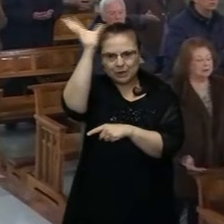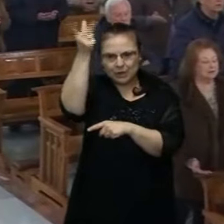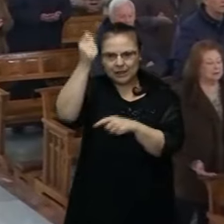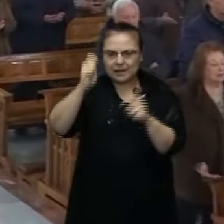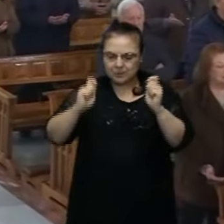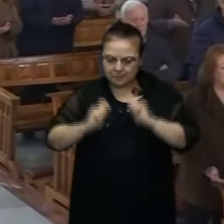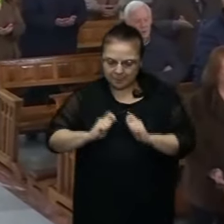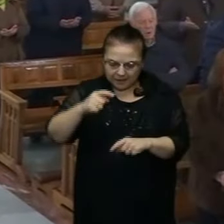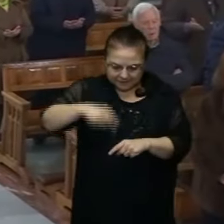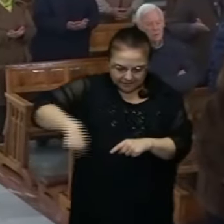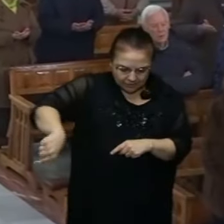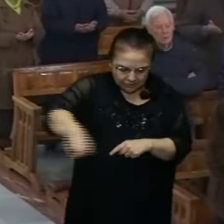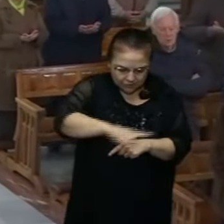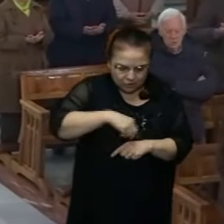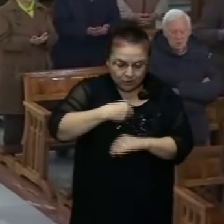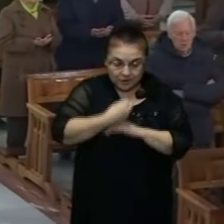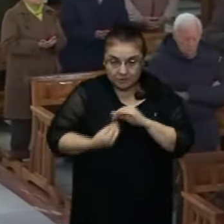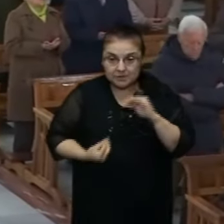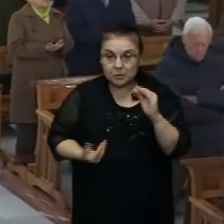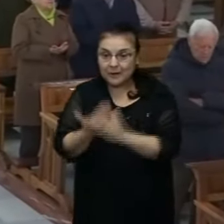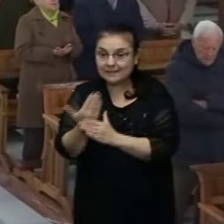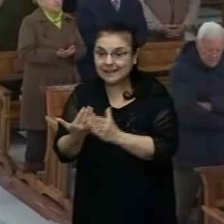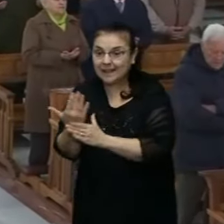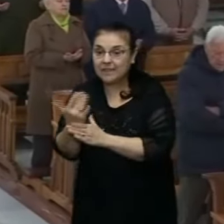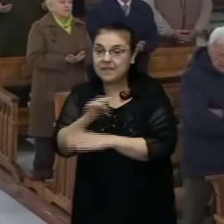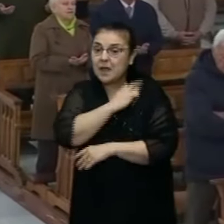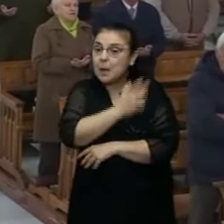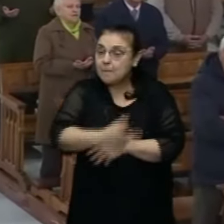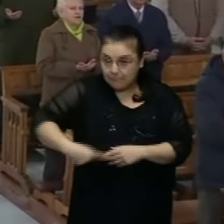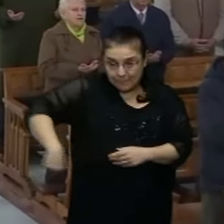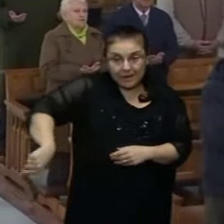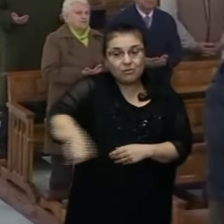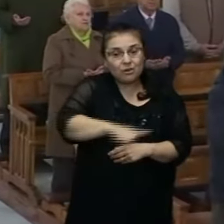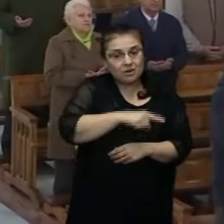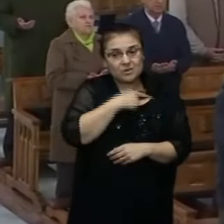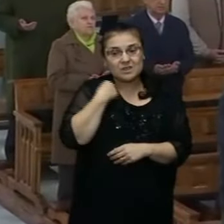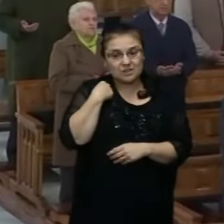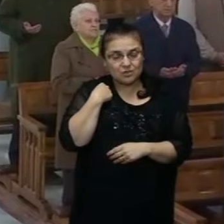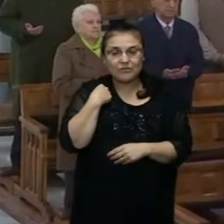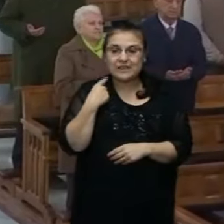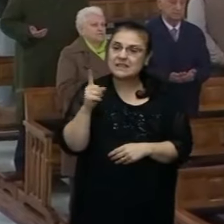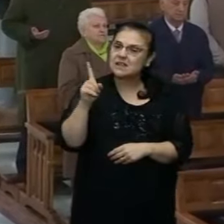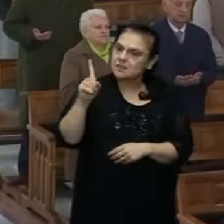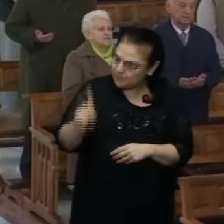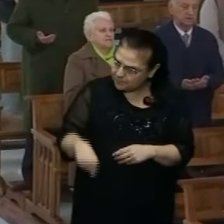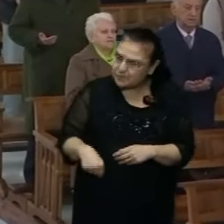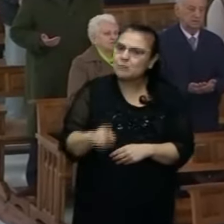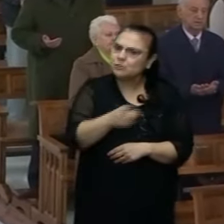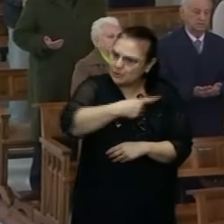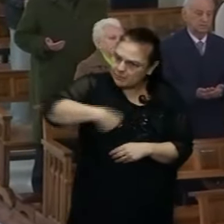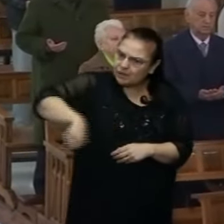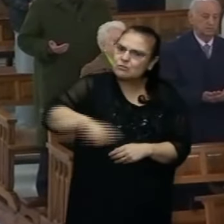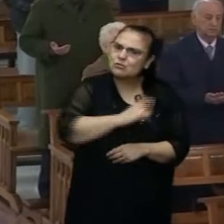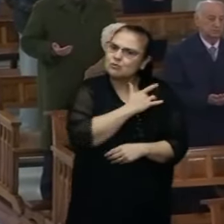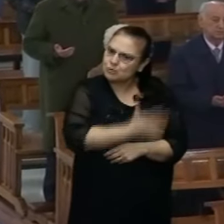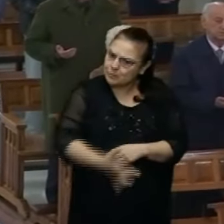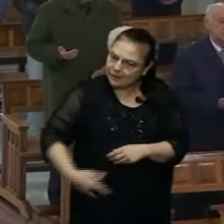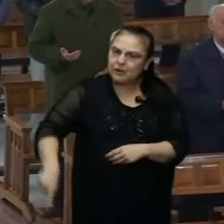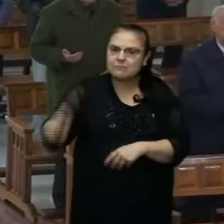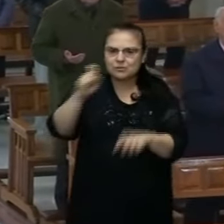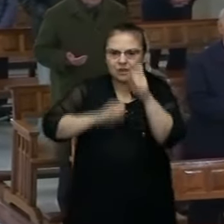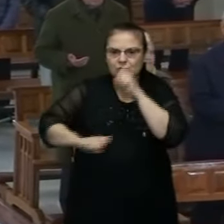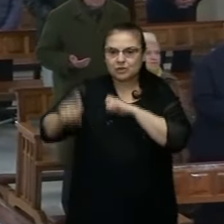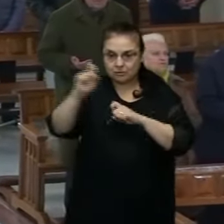tierra como en el cielo. Danos hoy nuestro pan de cada día. Perdona nuestras ofensas, como también